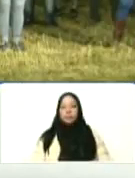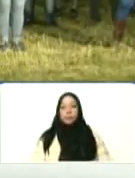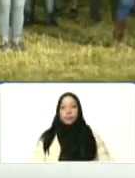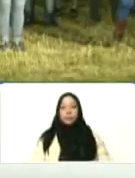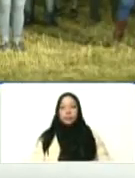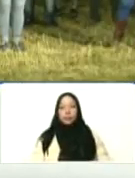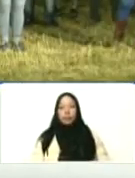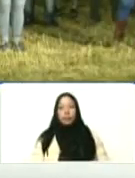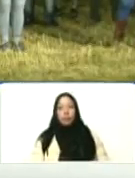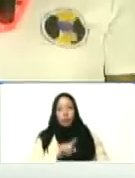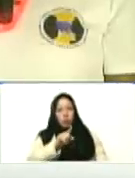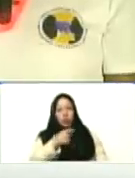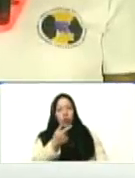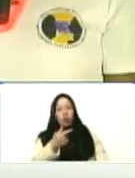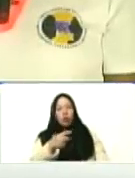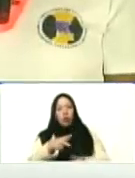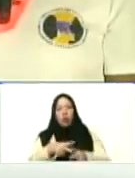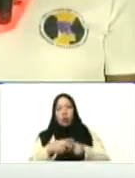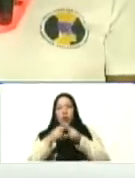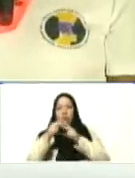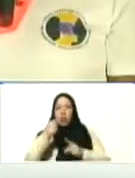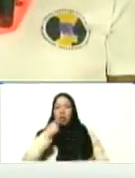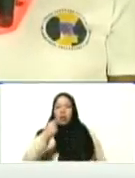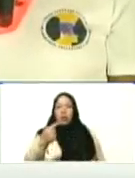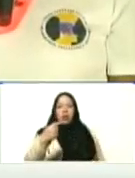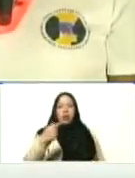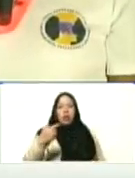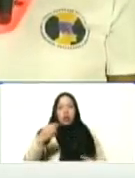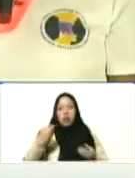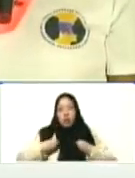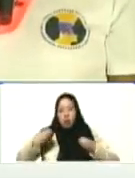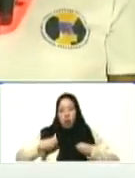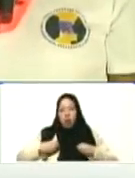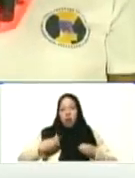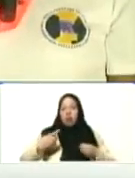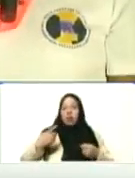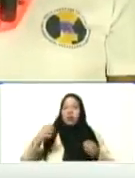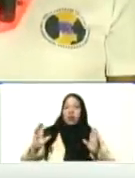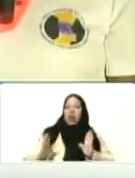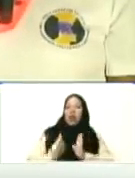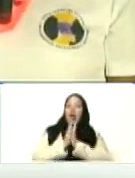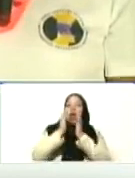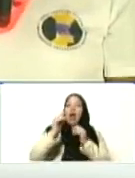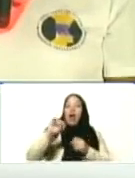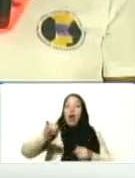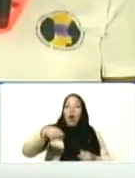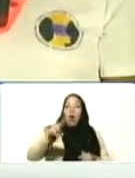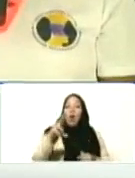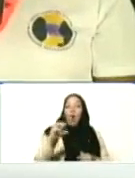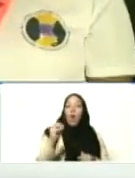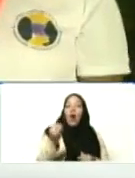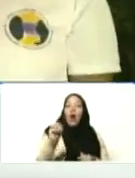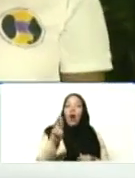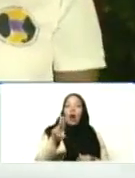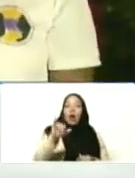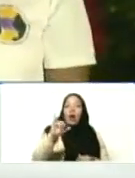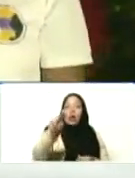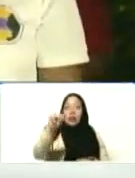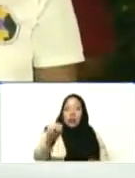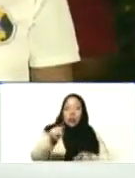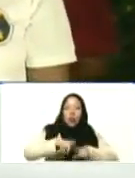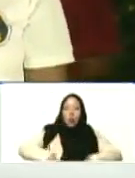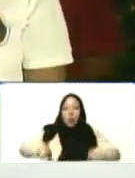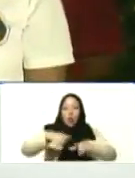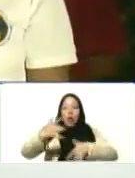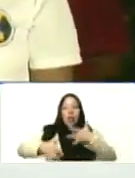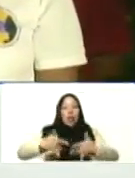Agradece. Díganme ustedes, están allá en San Joaquín. ¿Qué me dice el alcalde? ¿Cómo está la actividad con las mujeres? El